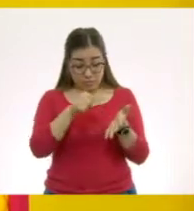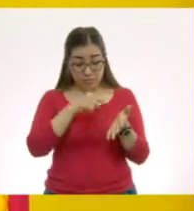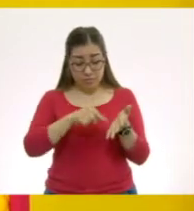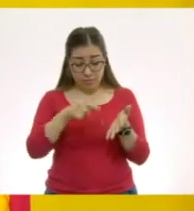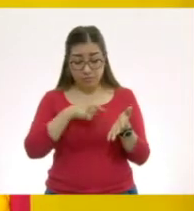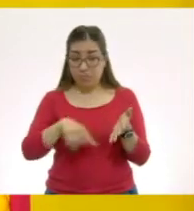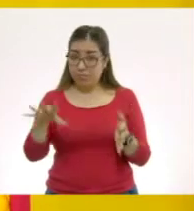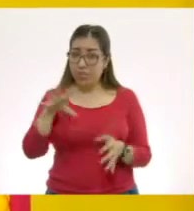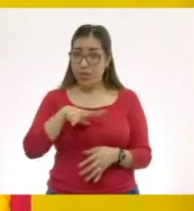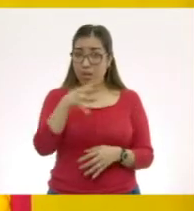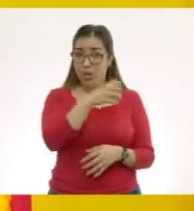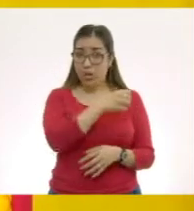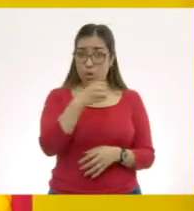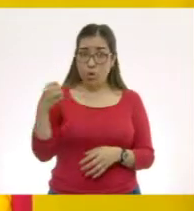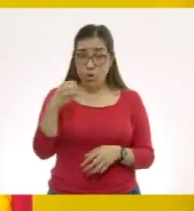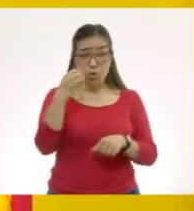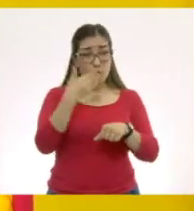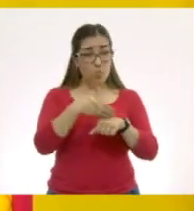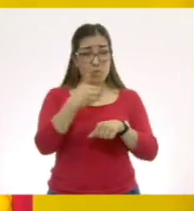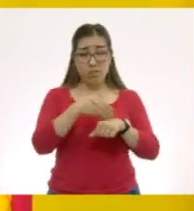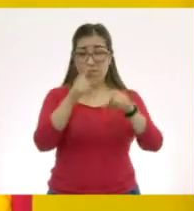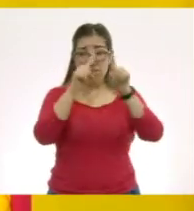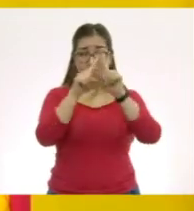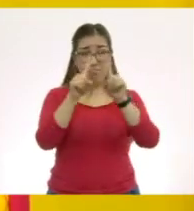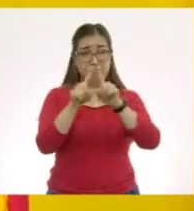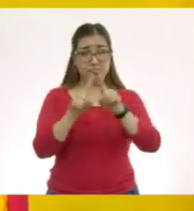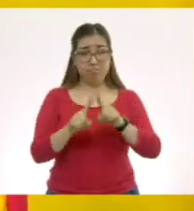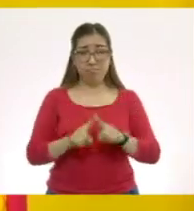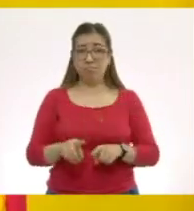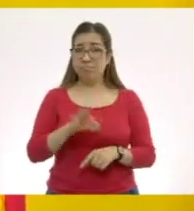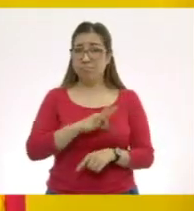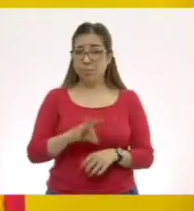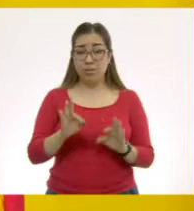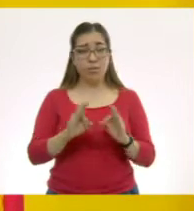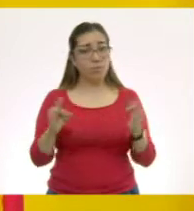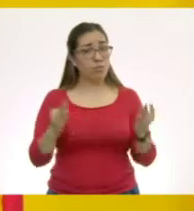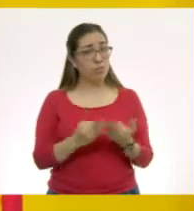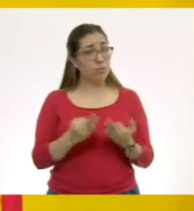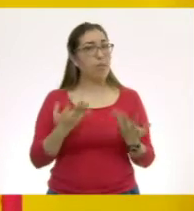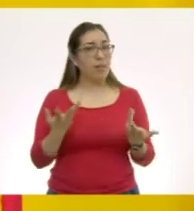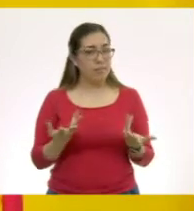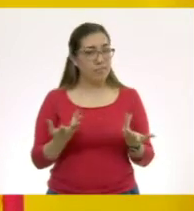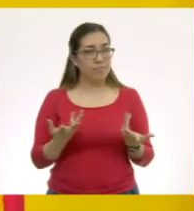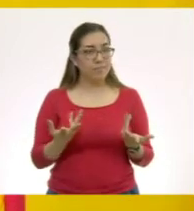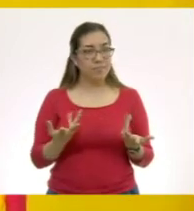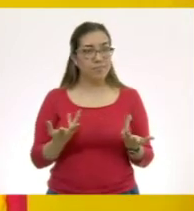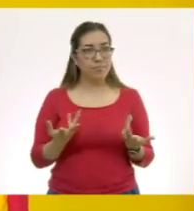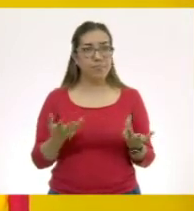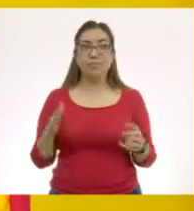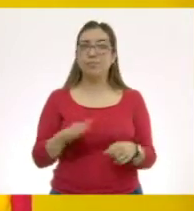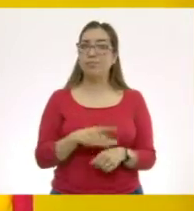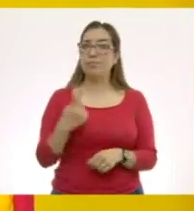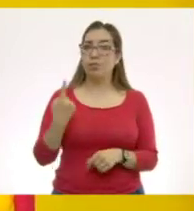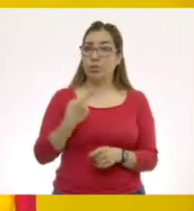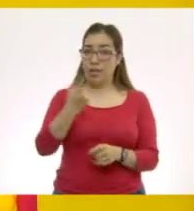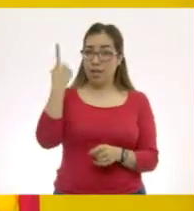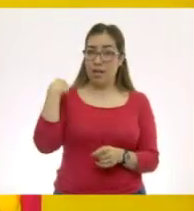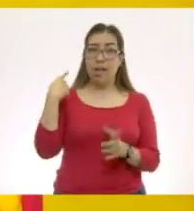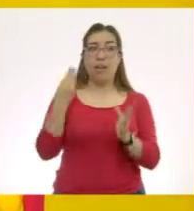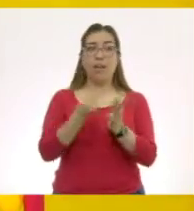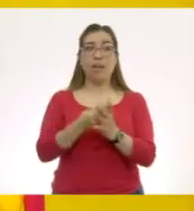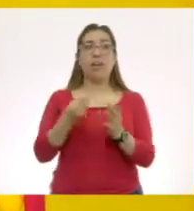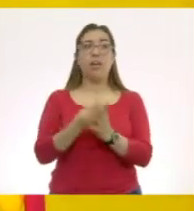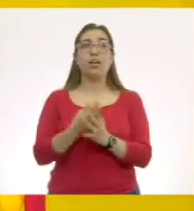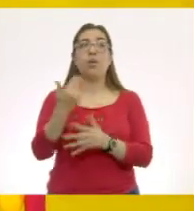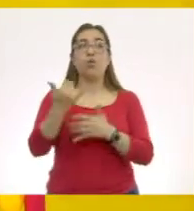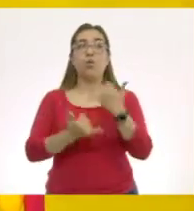construir sucesiones con diferentes números. Y de diferentes formas, Pepe, porque en una clase anterior jugamos el